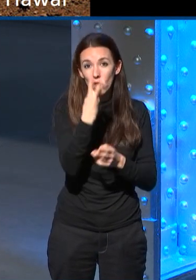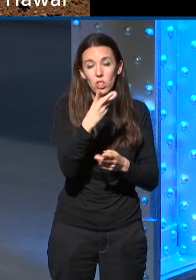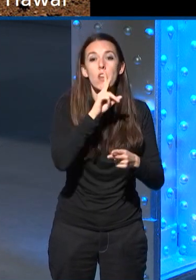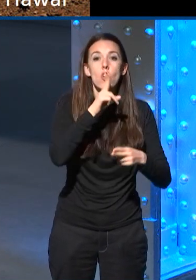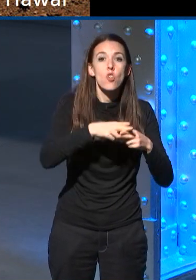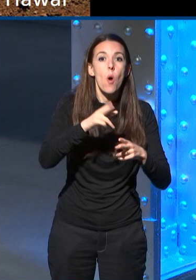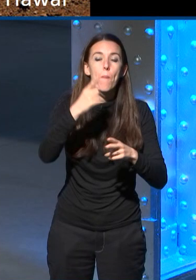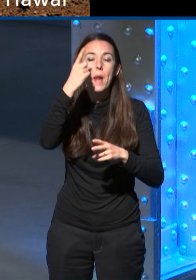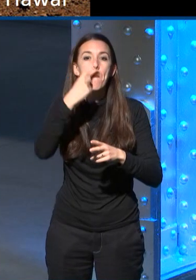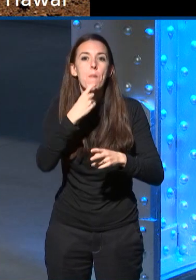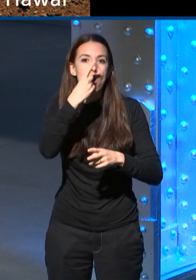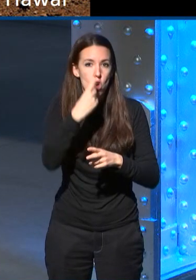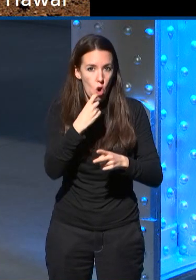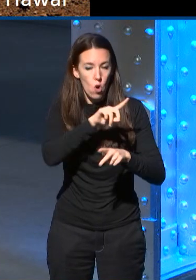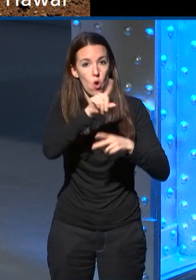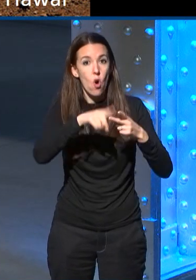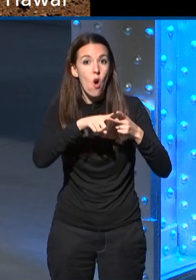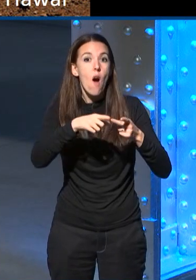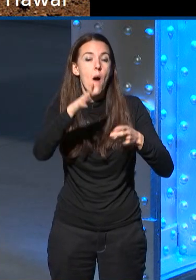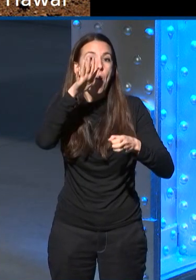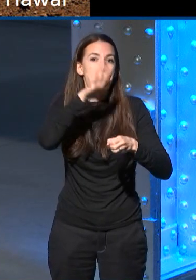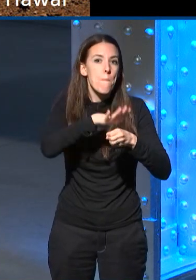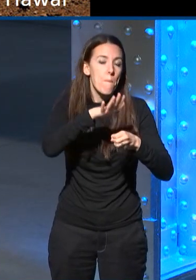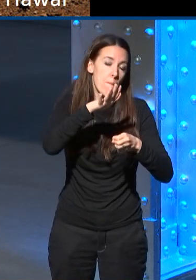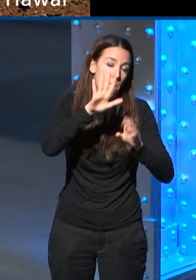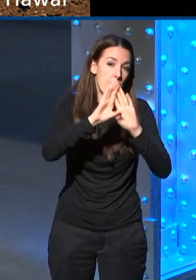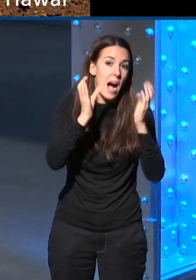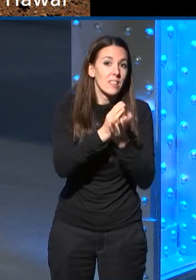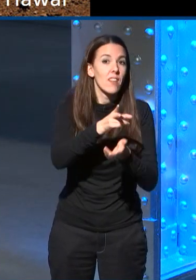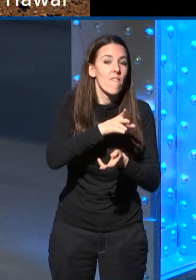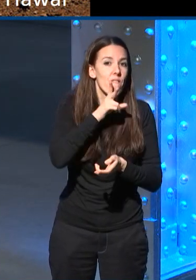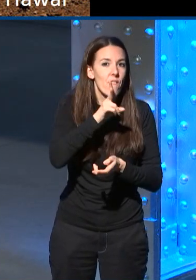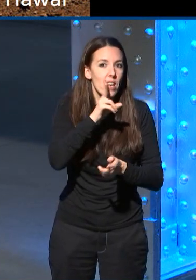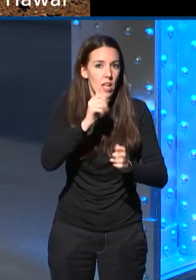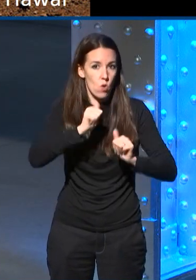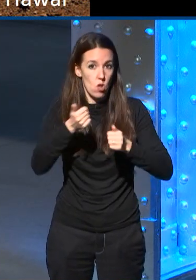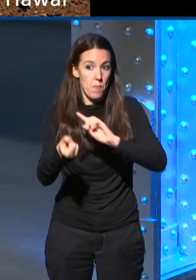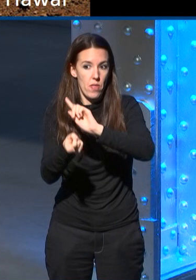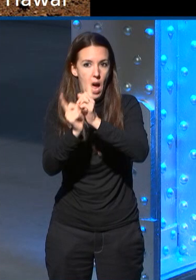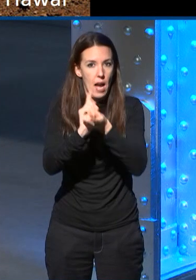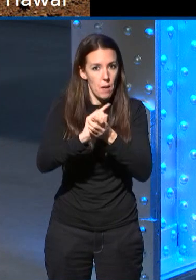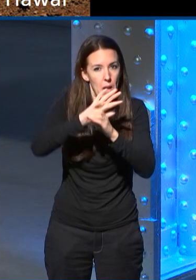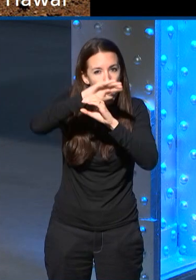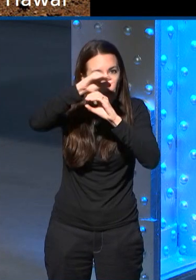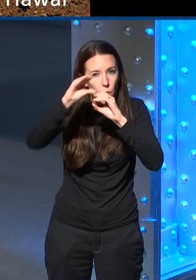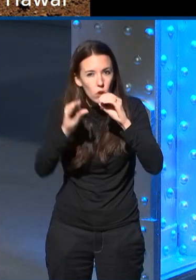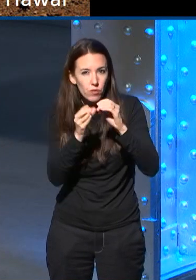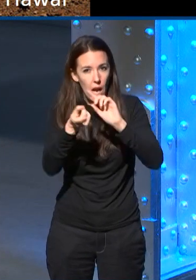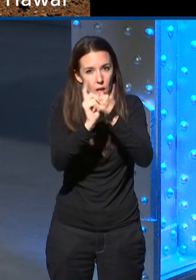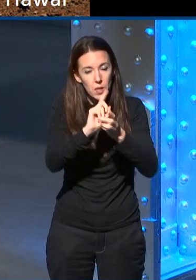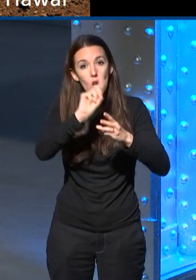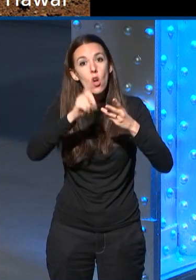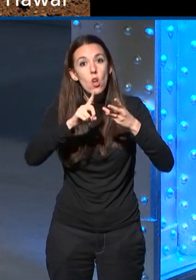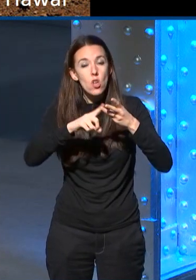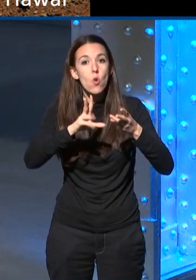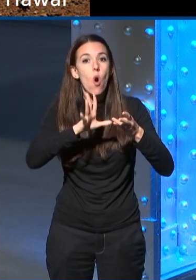una expedición, Marte verde, cuando empiezan a terratransformar Marte cambiando la atmósfera, etcétera, y luego Marte azul,